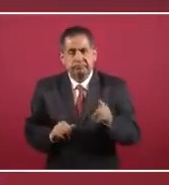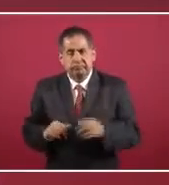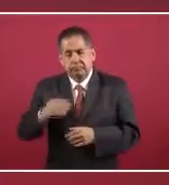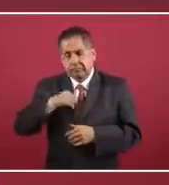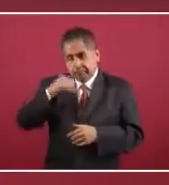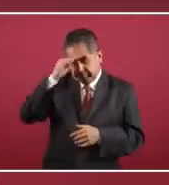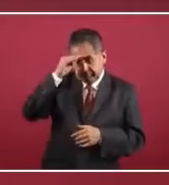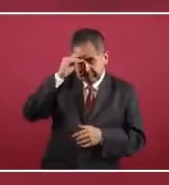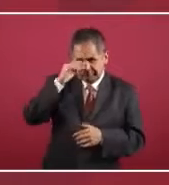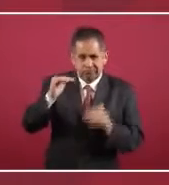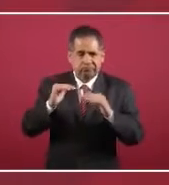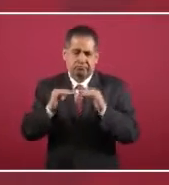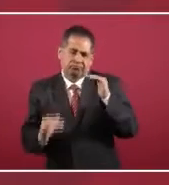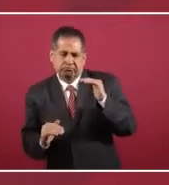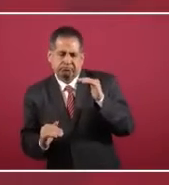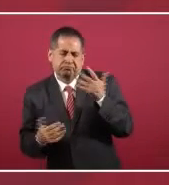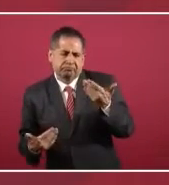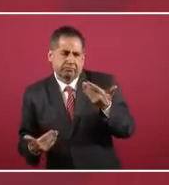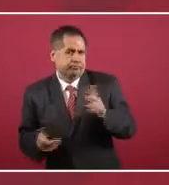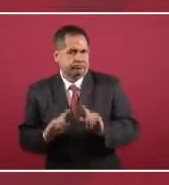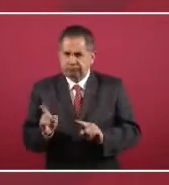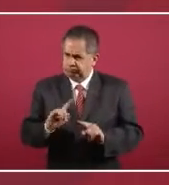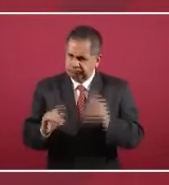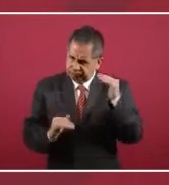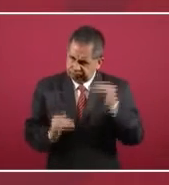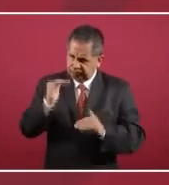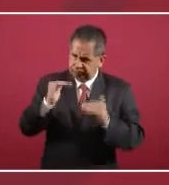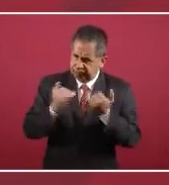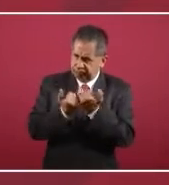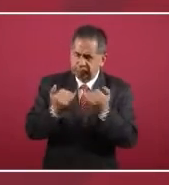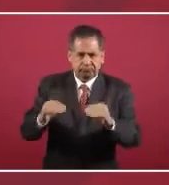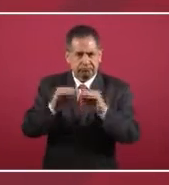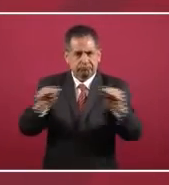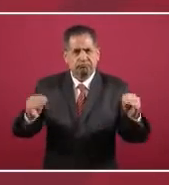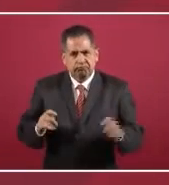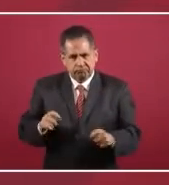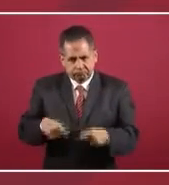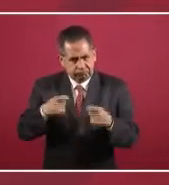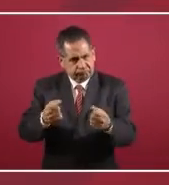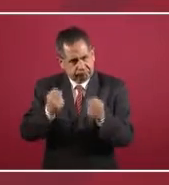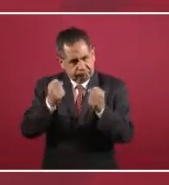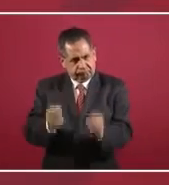apostar por la desigualdad, vamos a garantizar